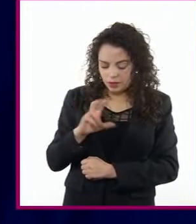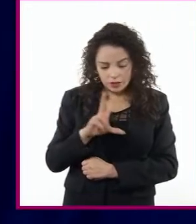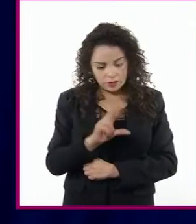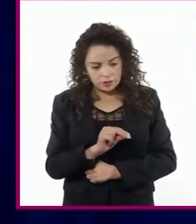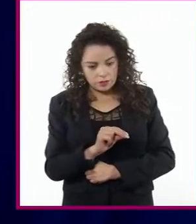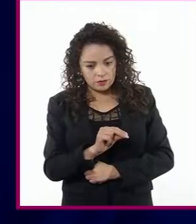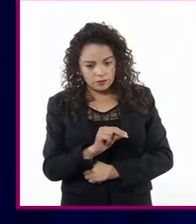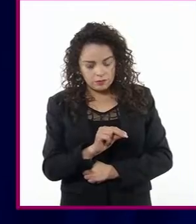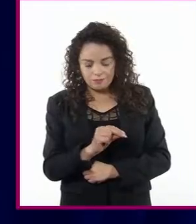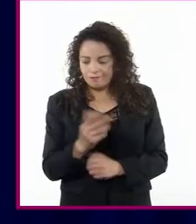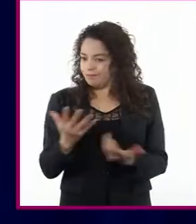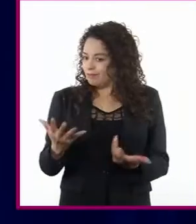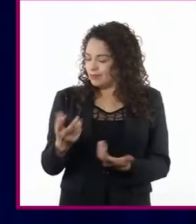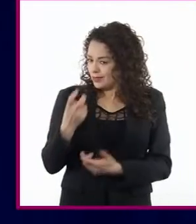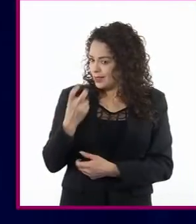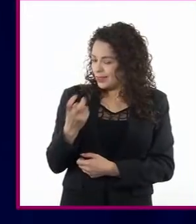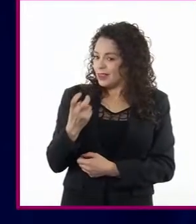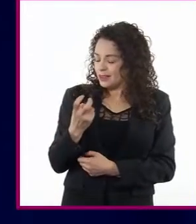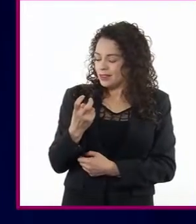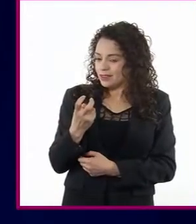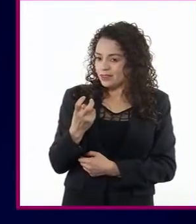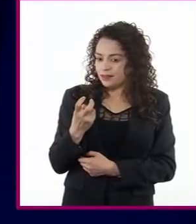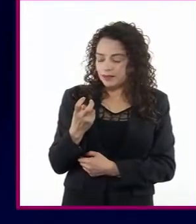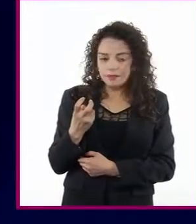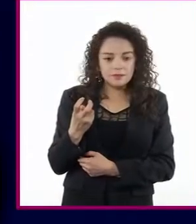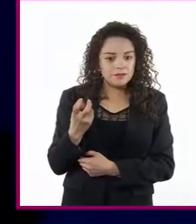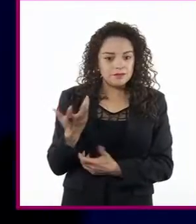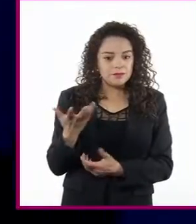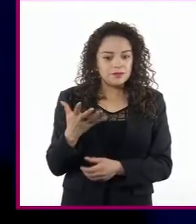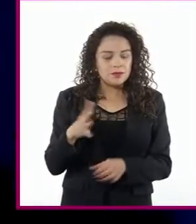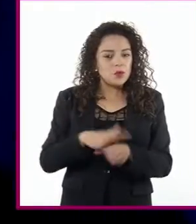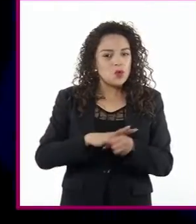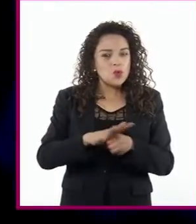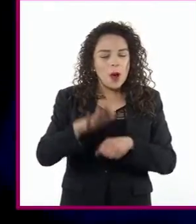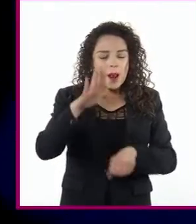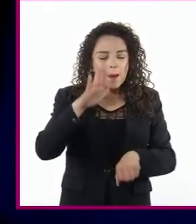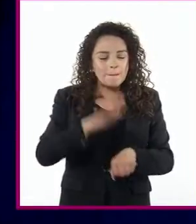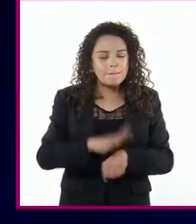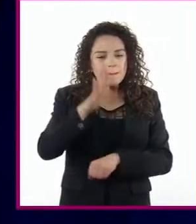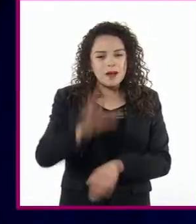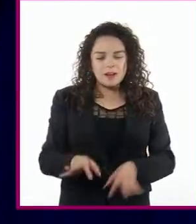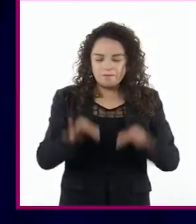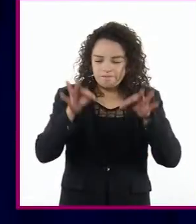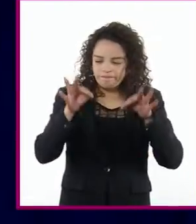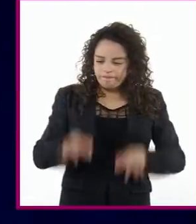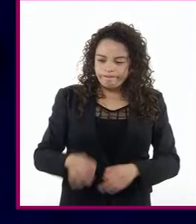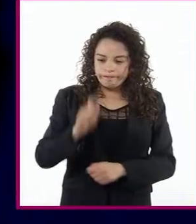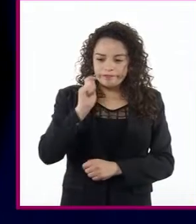Esa es la cuestión. ¿Cuál es la más digna acción del ánimo?